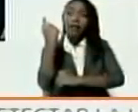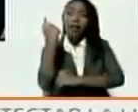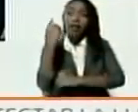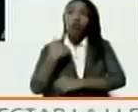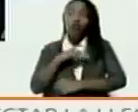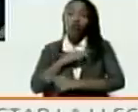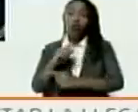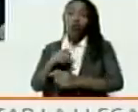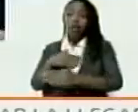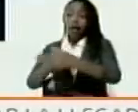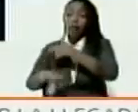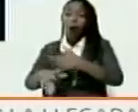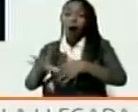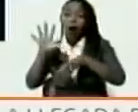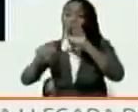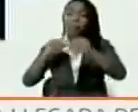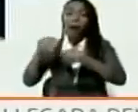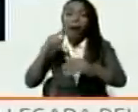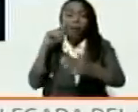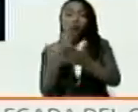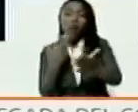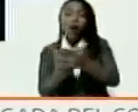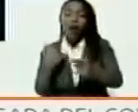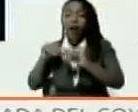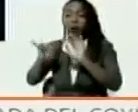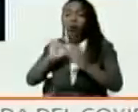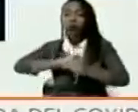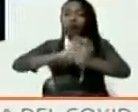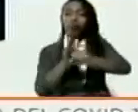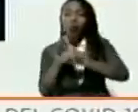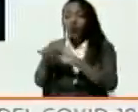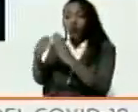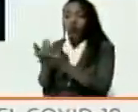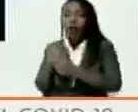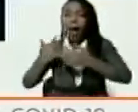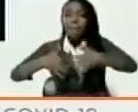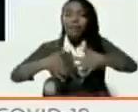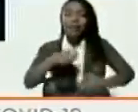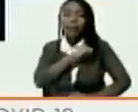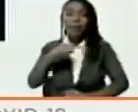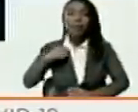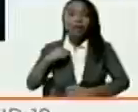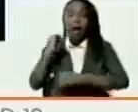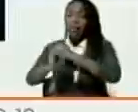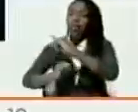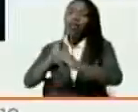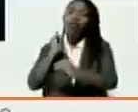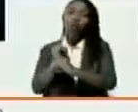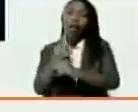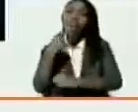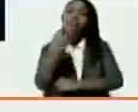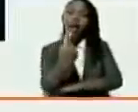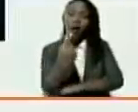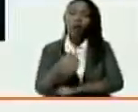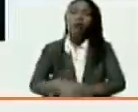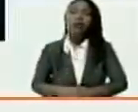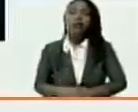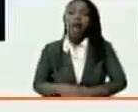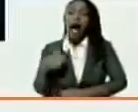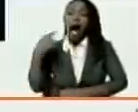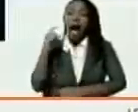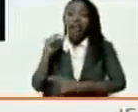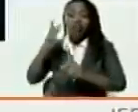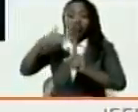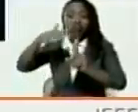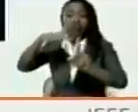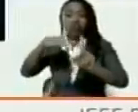a comprar pruebas diagnósticas para el coronavirus en el mundo y las empresas privadas internacionales dijeron que estaban